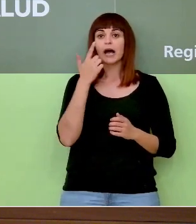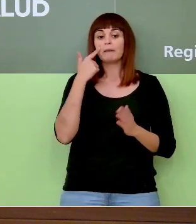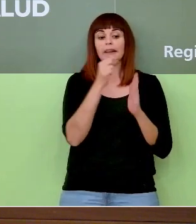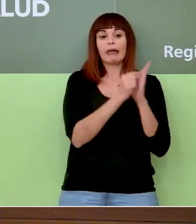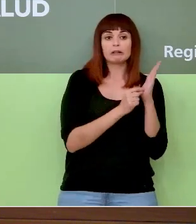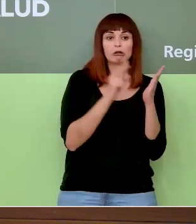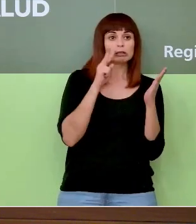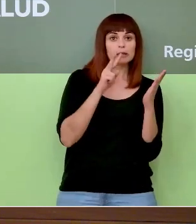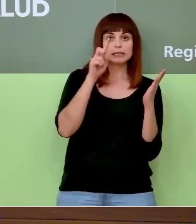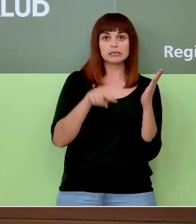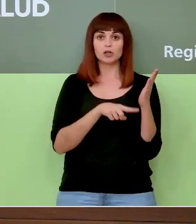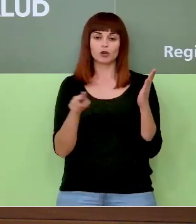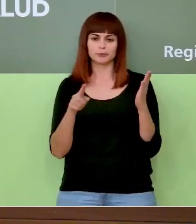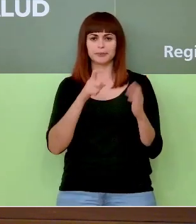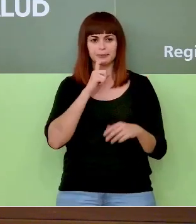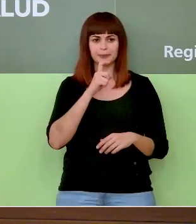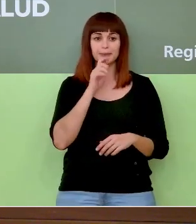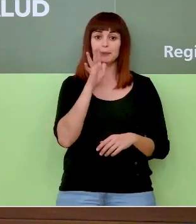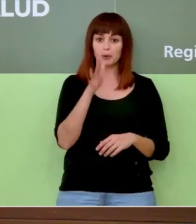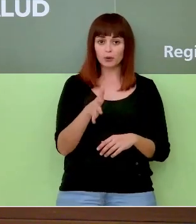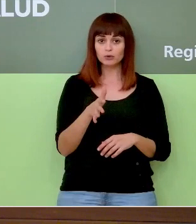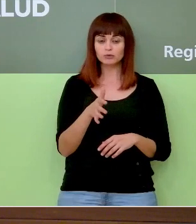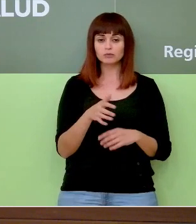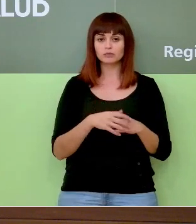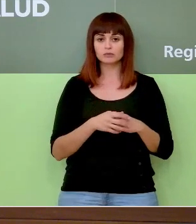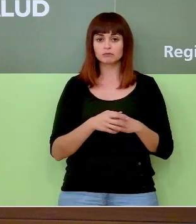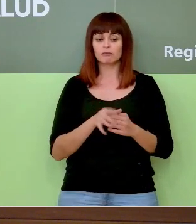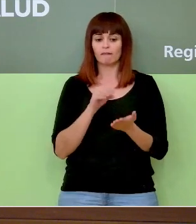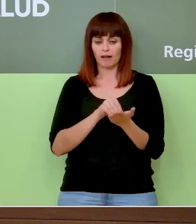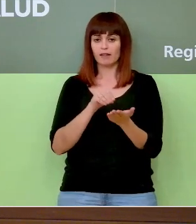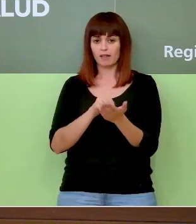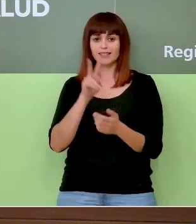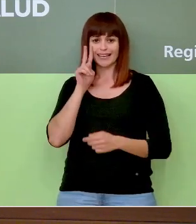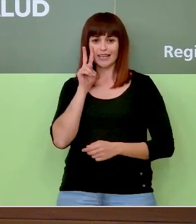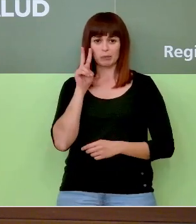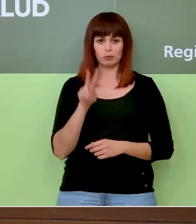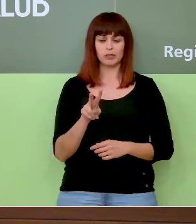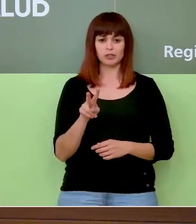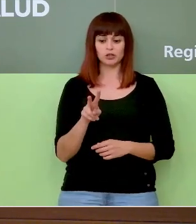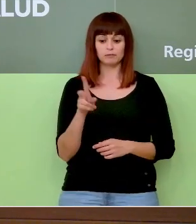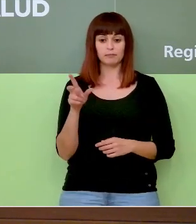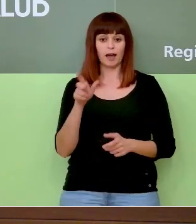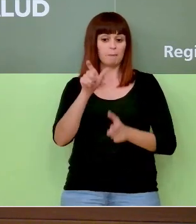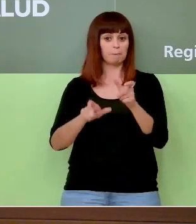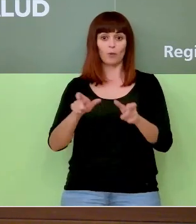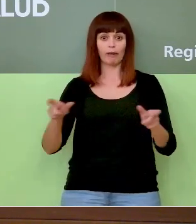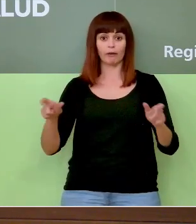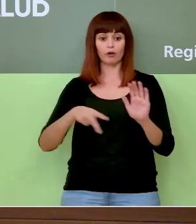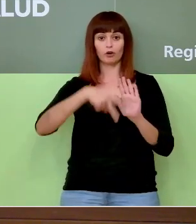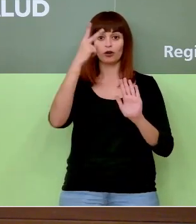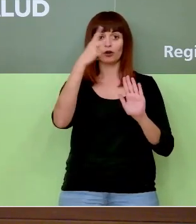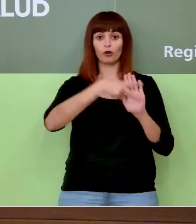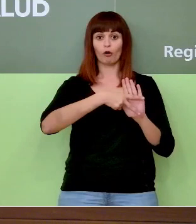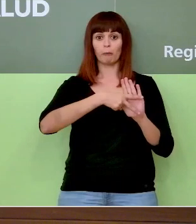es muy complicado, porque hay que tener en cuenta que lo que hemos visto en muchísimas ocasiones es que la población no sigue la